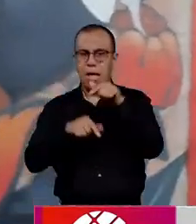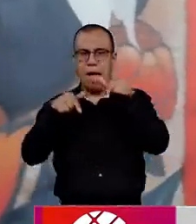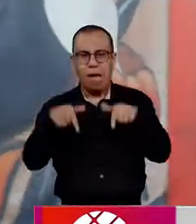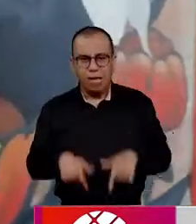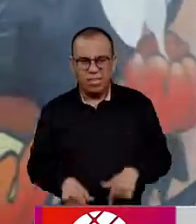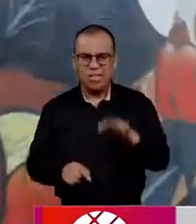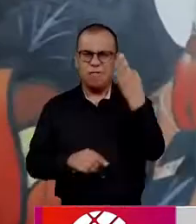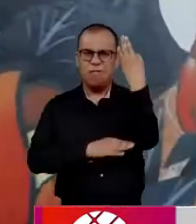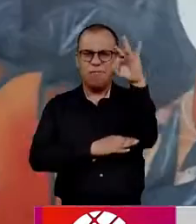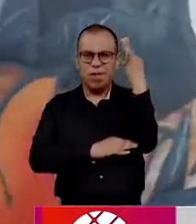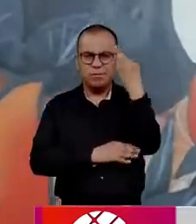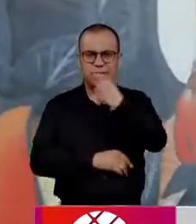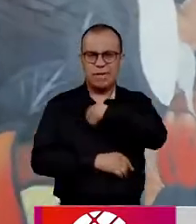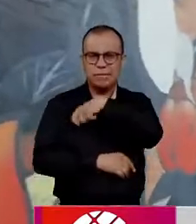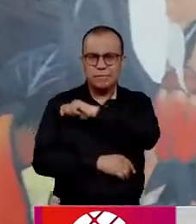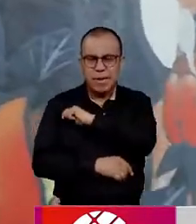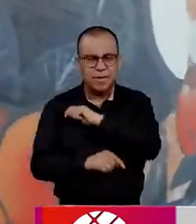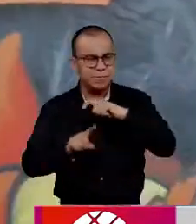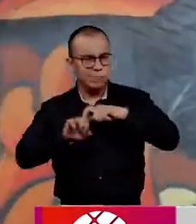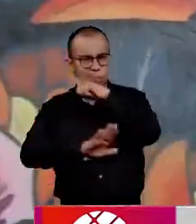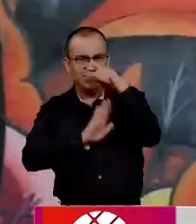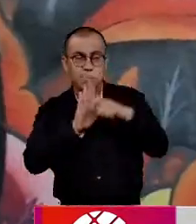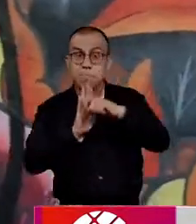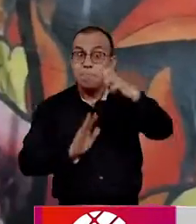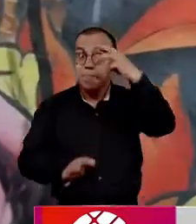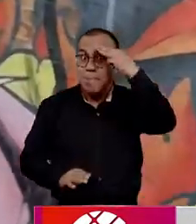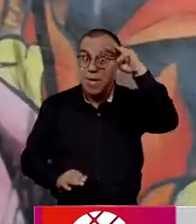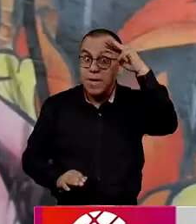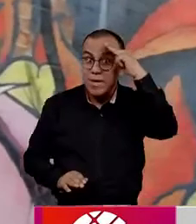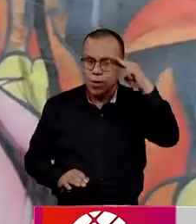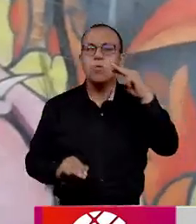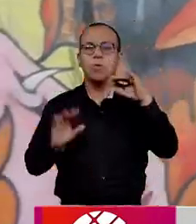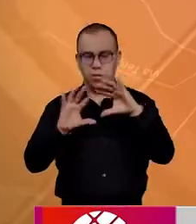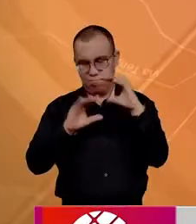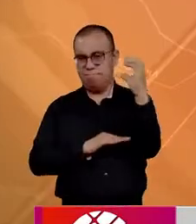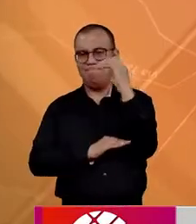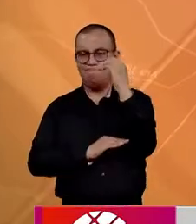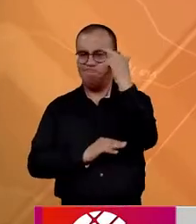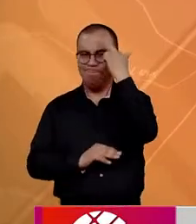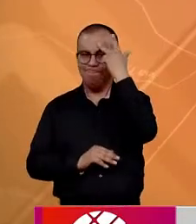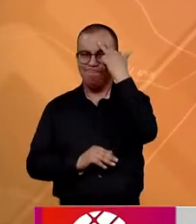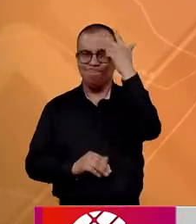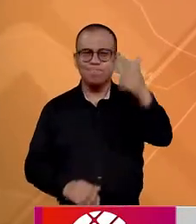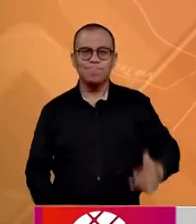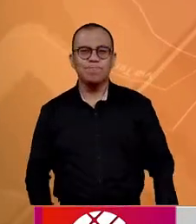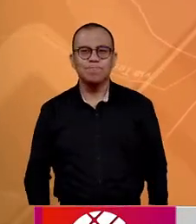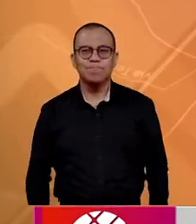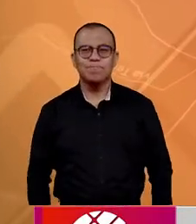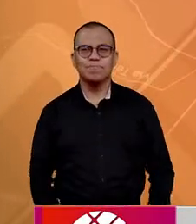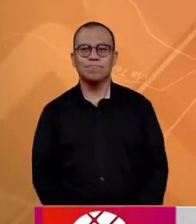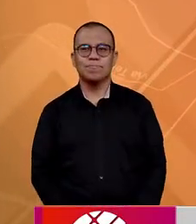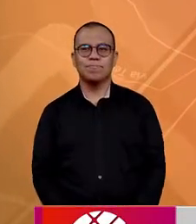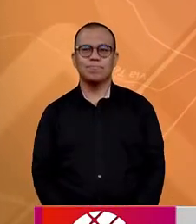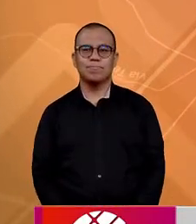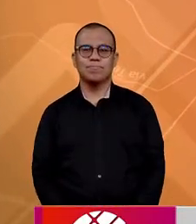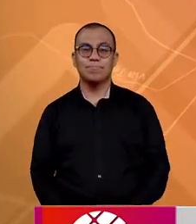de Francia, de España, de México y por supuesto Colombia. Que me inspiraron